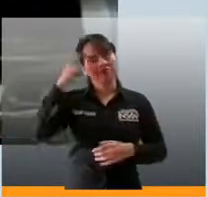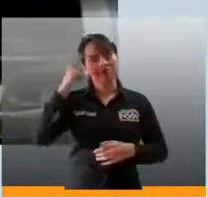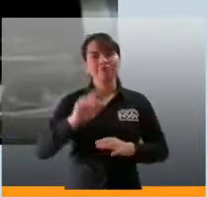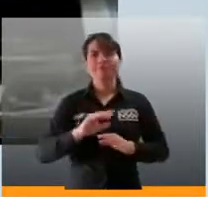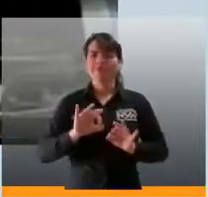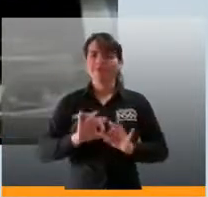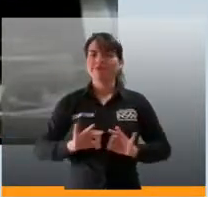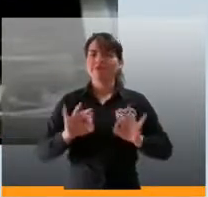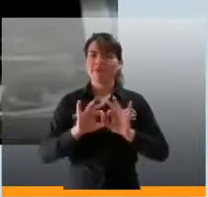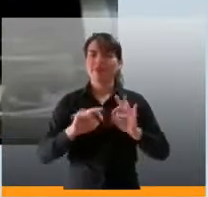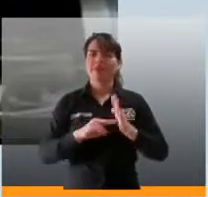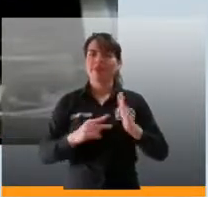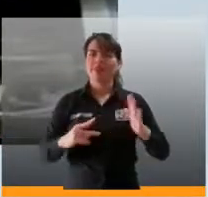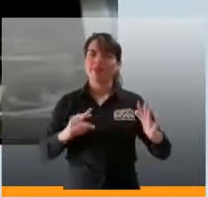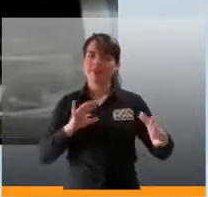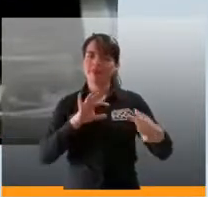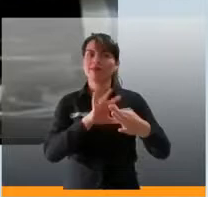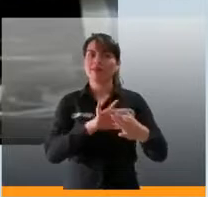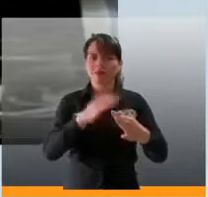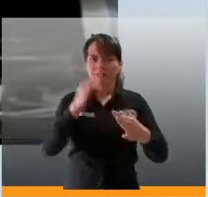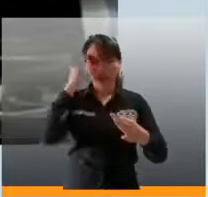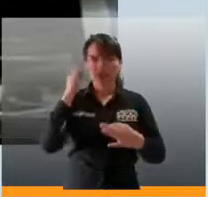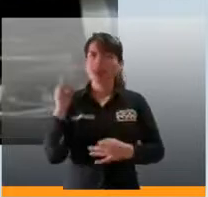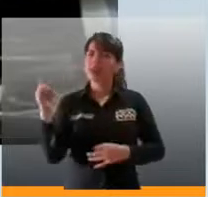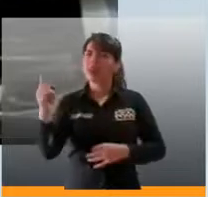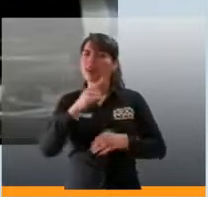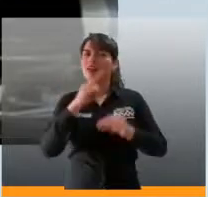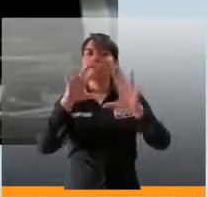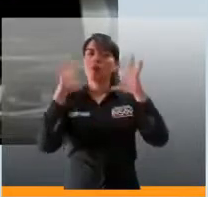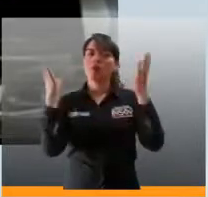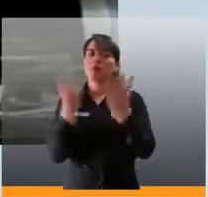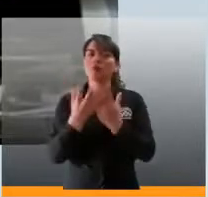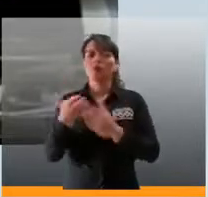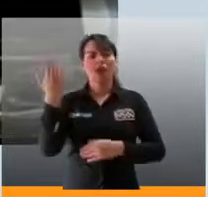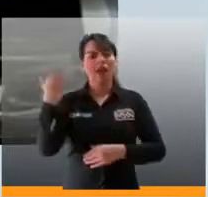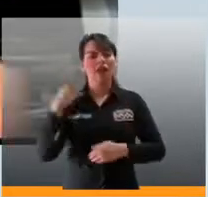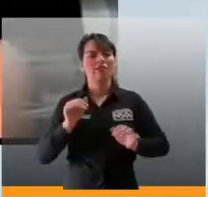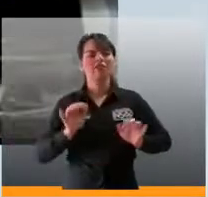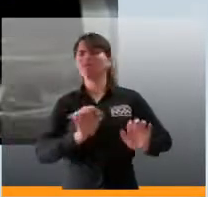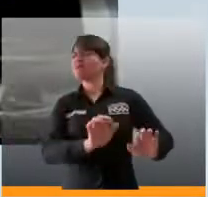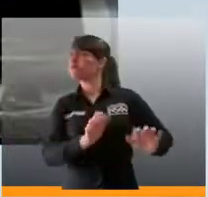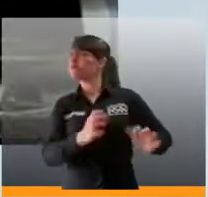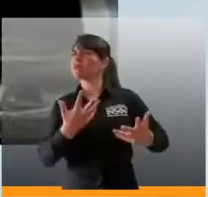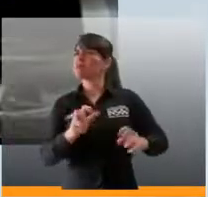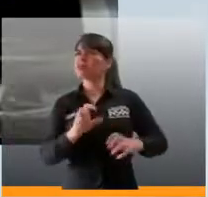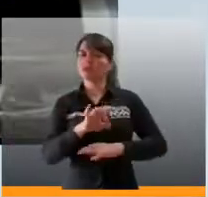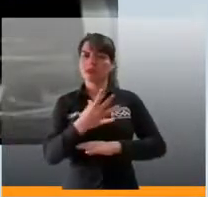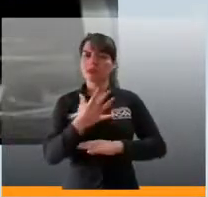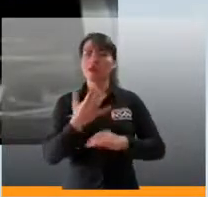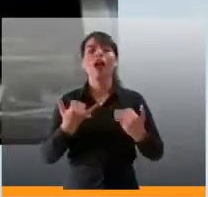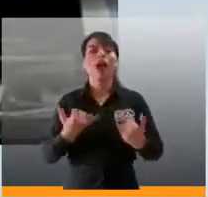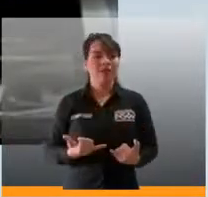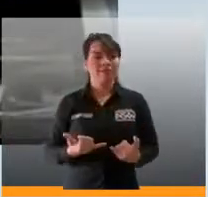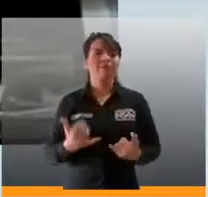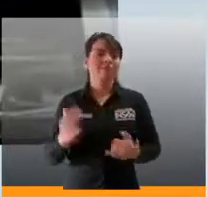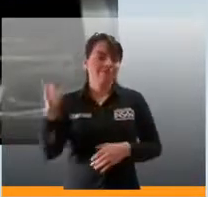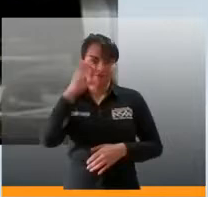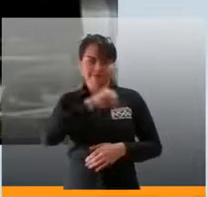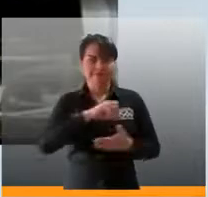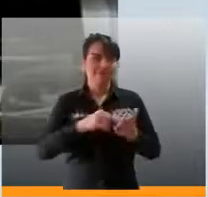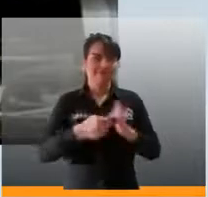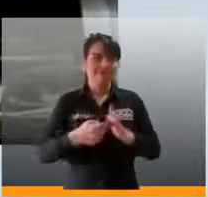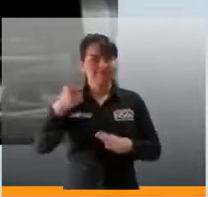en un modo de trabajo que muchas personas en el mundo universitario rechazaban, ya ese capítulo queda